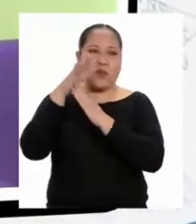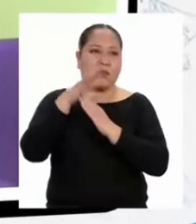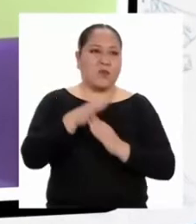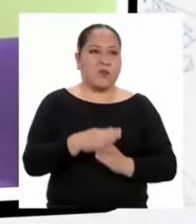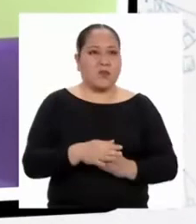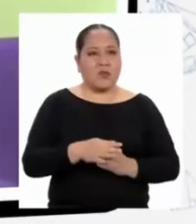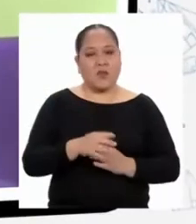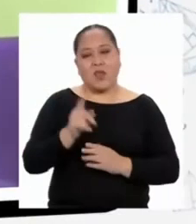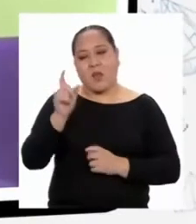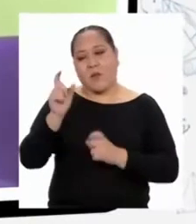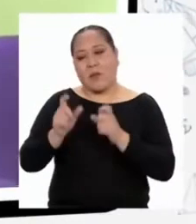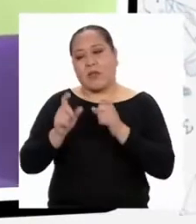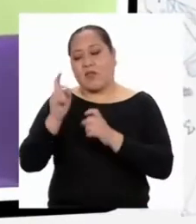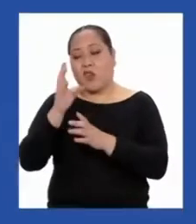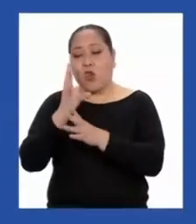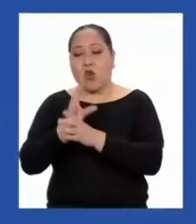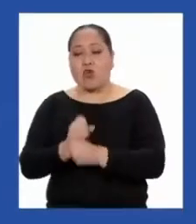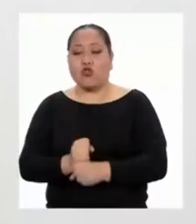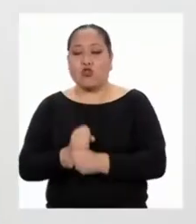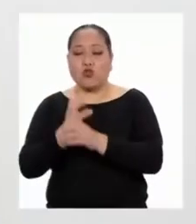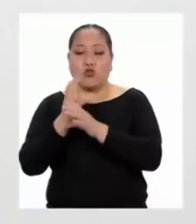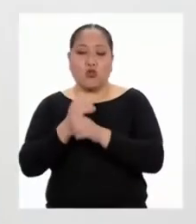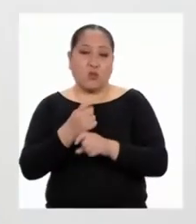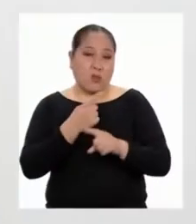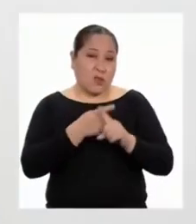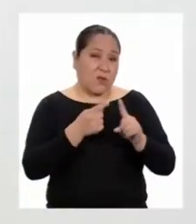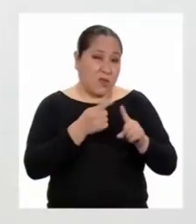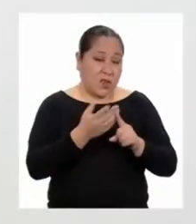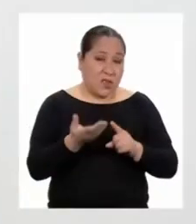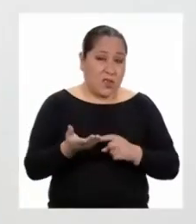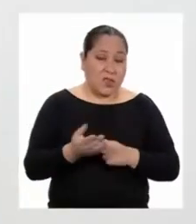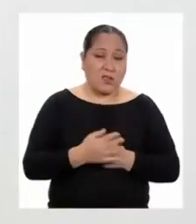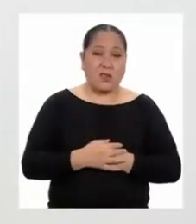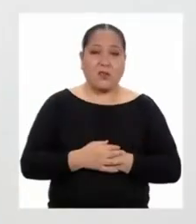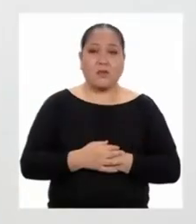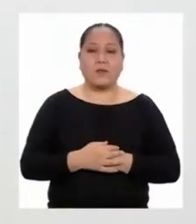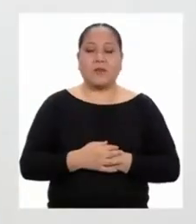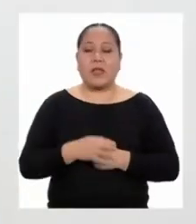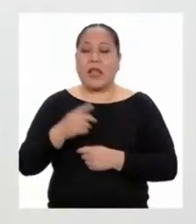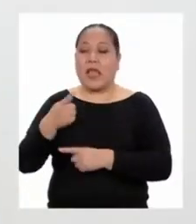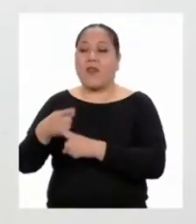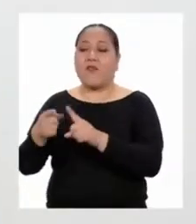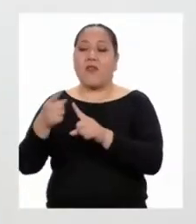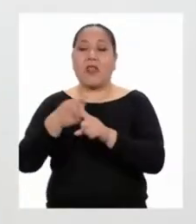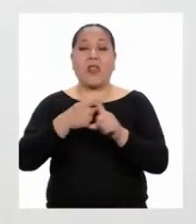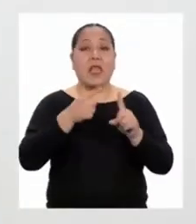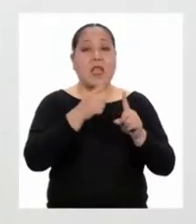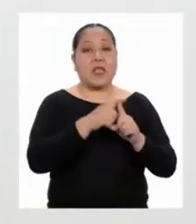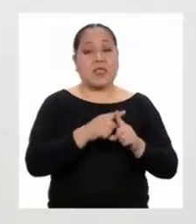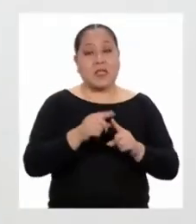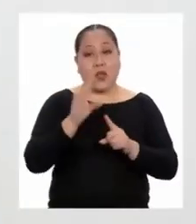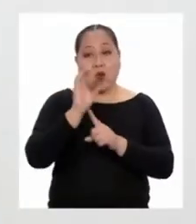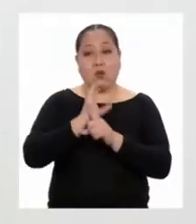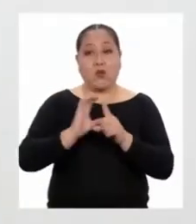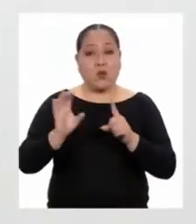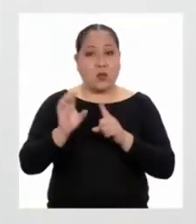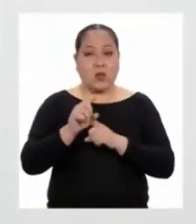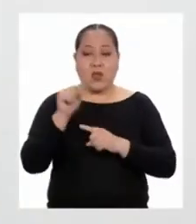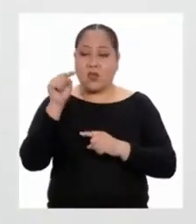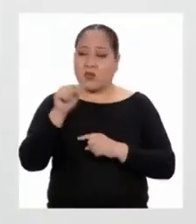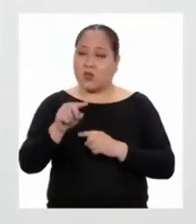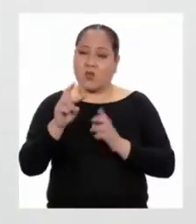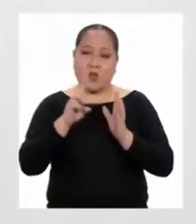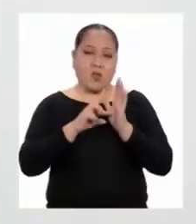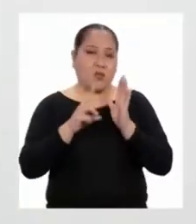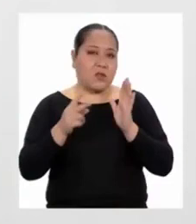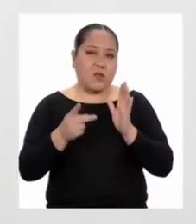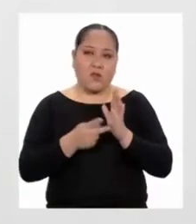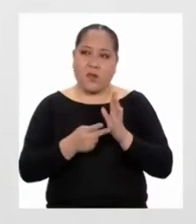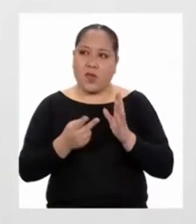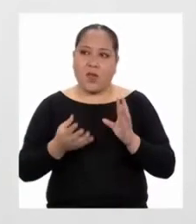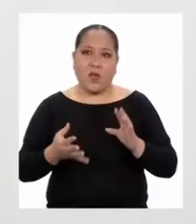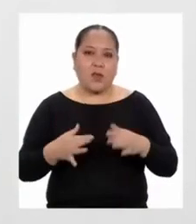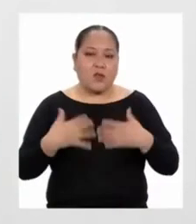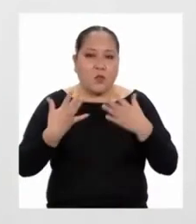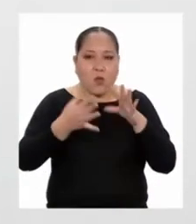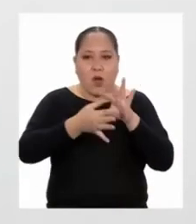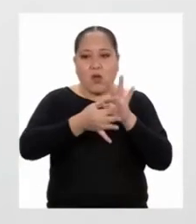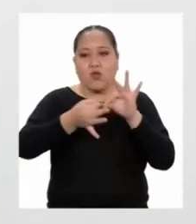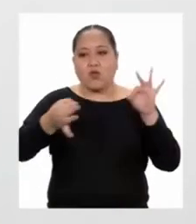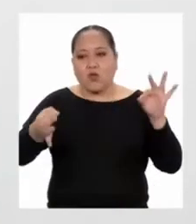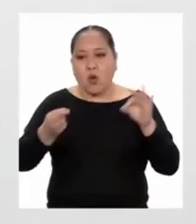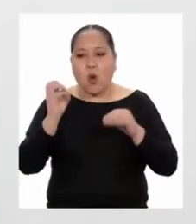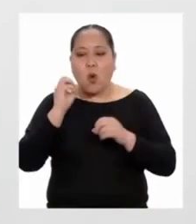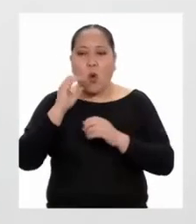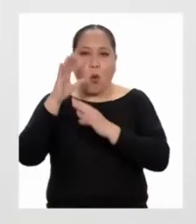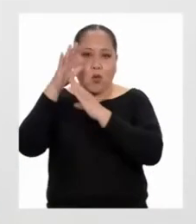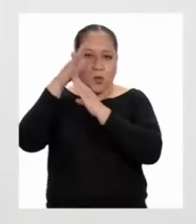entre quienes tienen costumbres diferentes. La diversidad cultural de un país no debe ser un elemento de desunión o